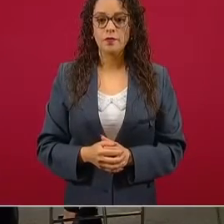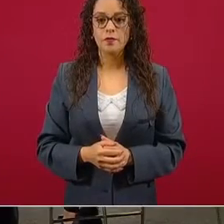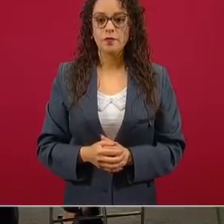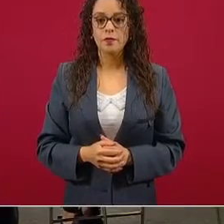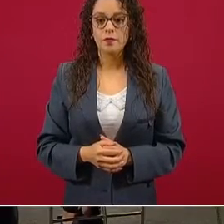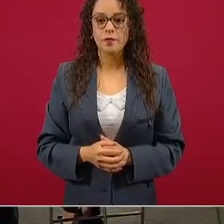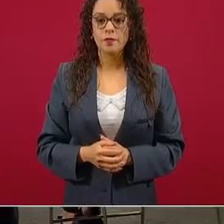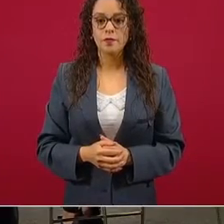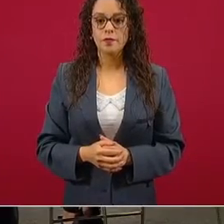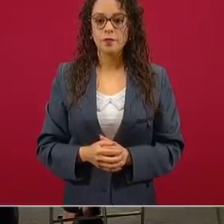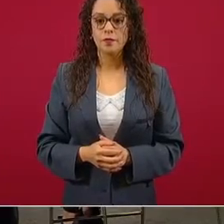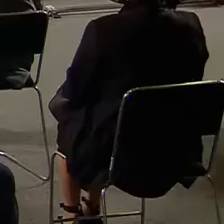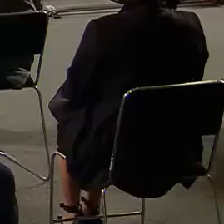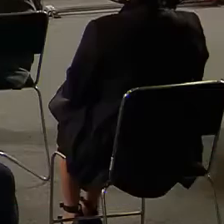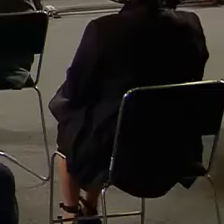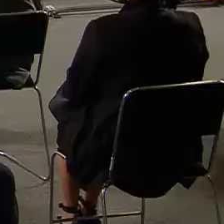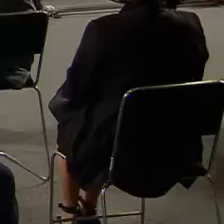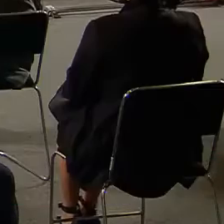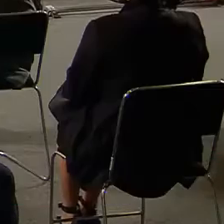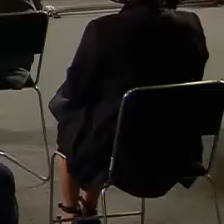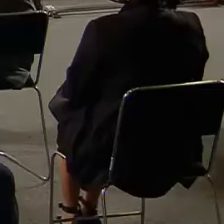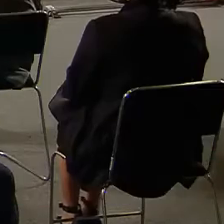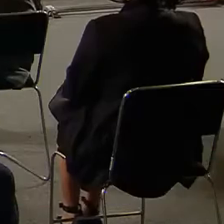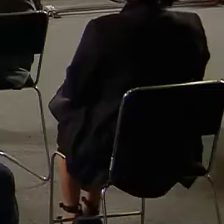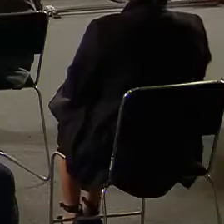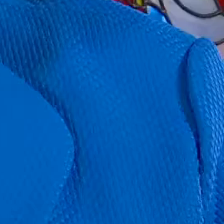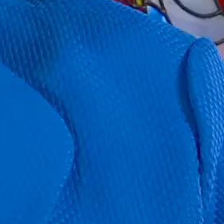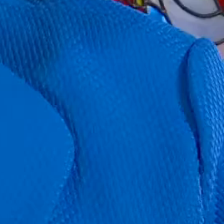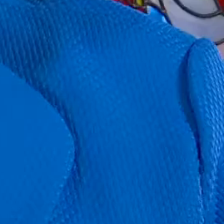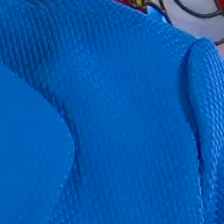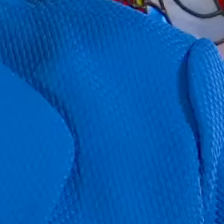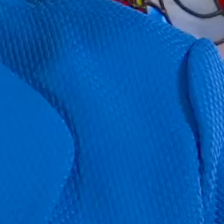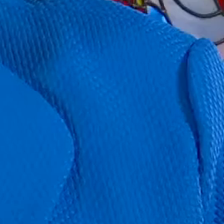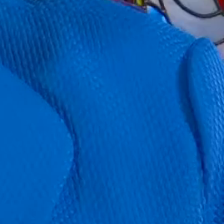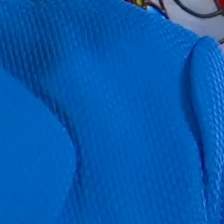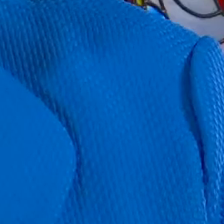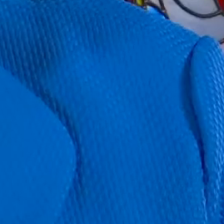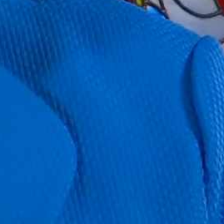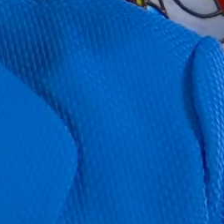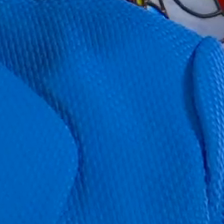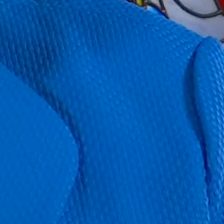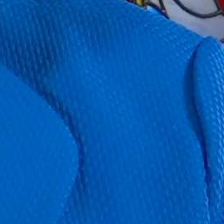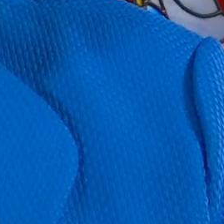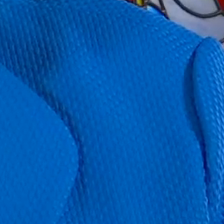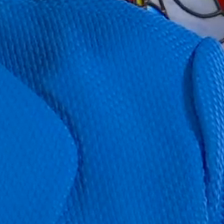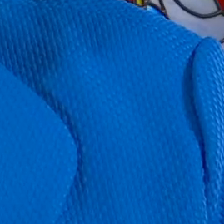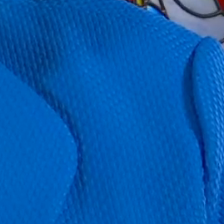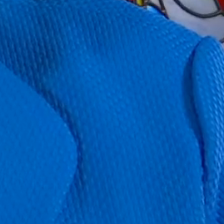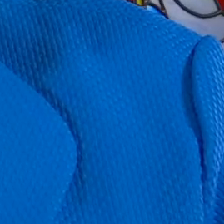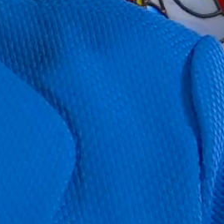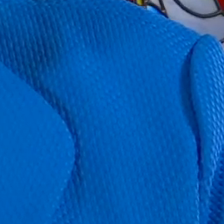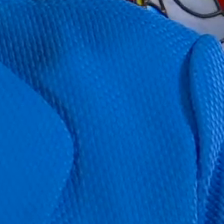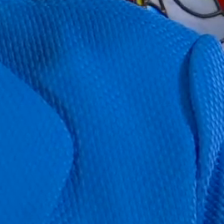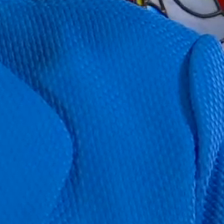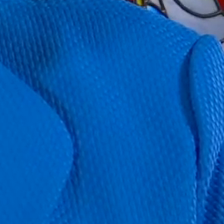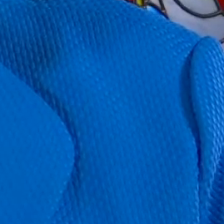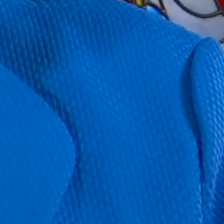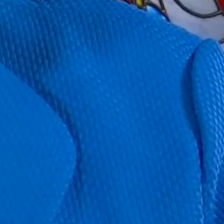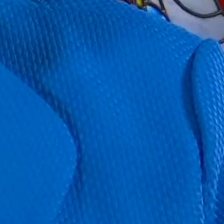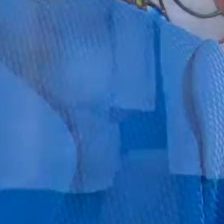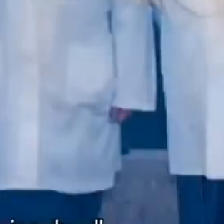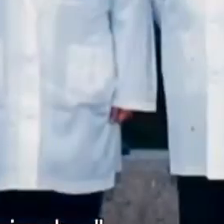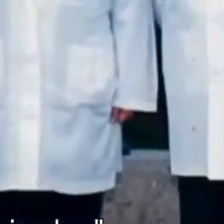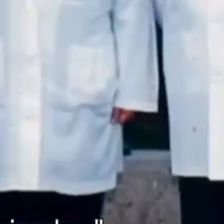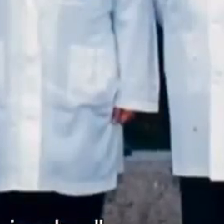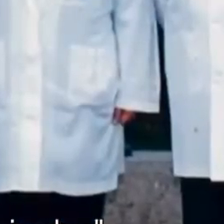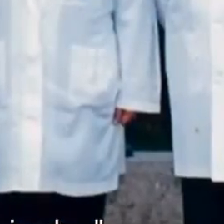Siempre me ha gustado ayudar a la gente, facilitarles el poder llevar su enfermedad. Vamos juntos a luchar por esta